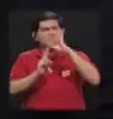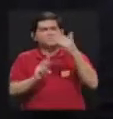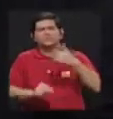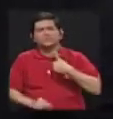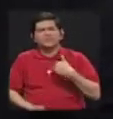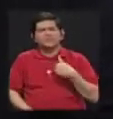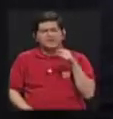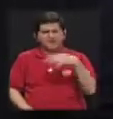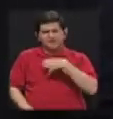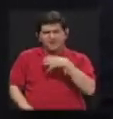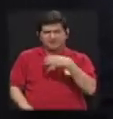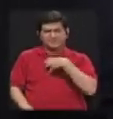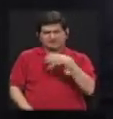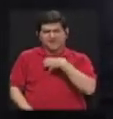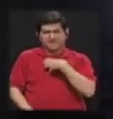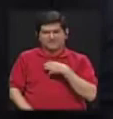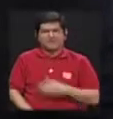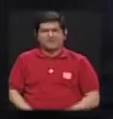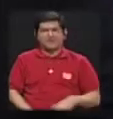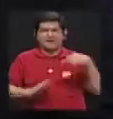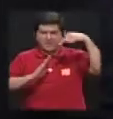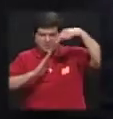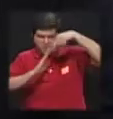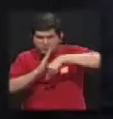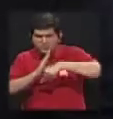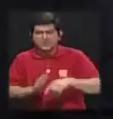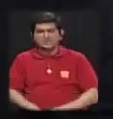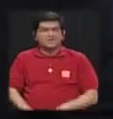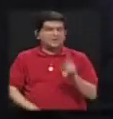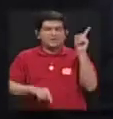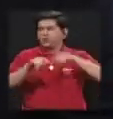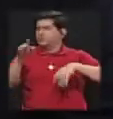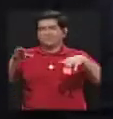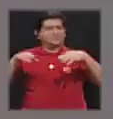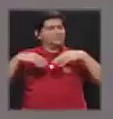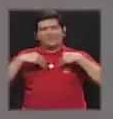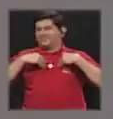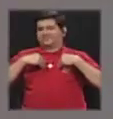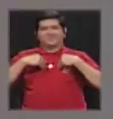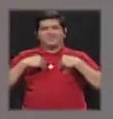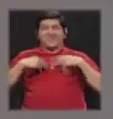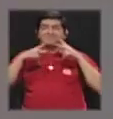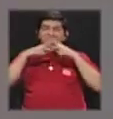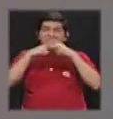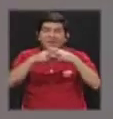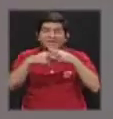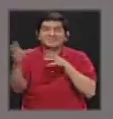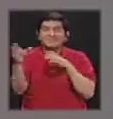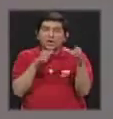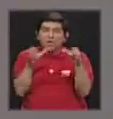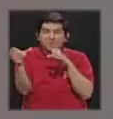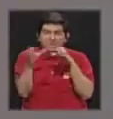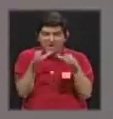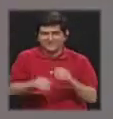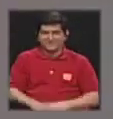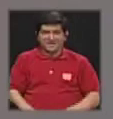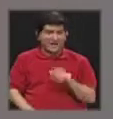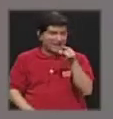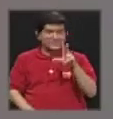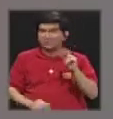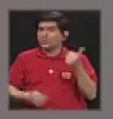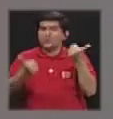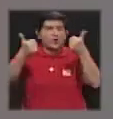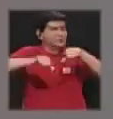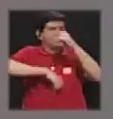que esas objeciones calen? Mire, más o menos, es inaceptable que un crédito comercial, esto no es un